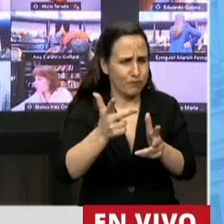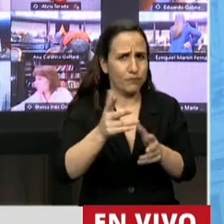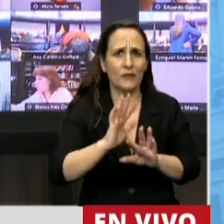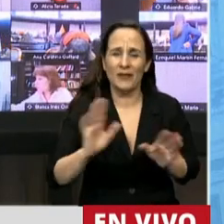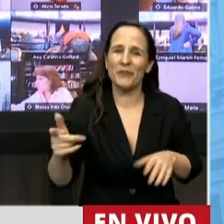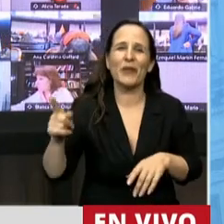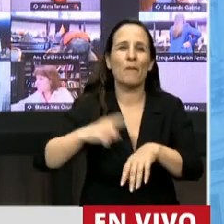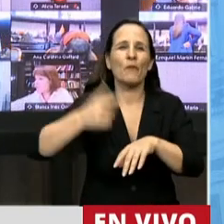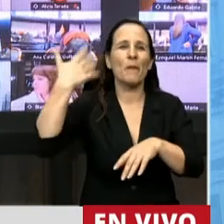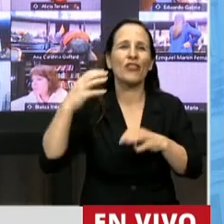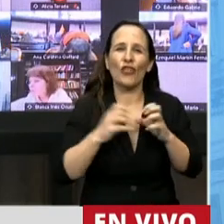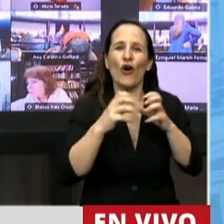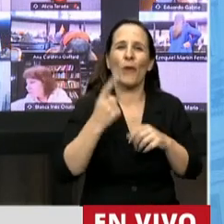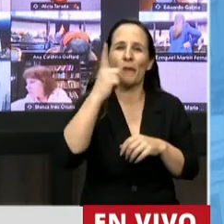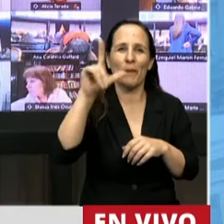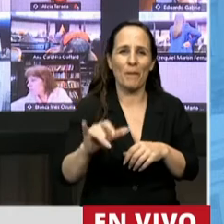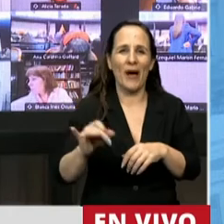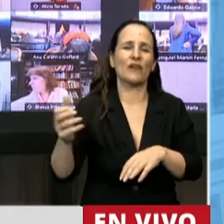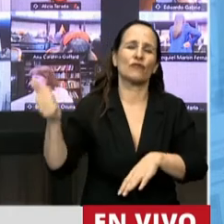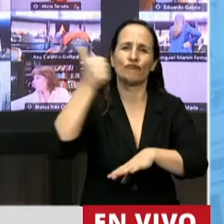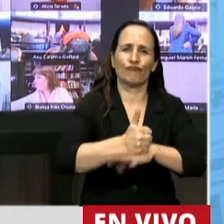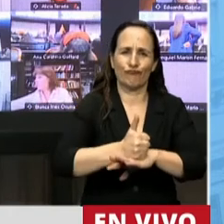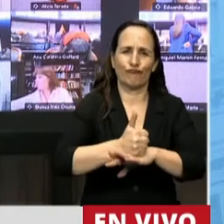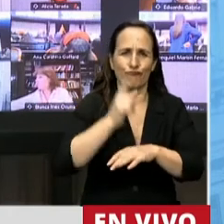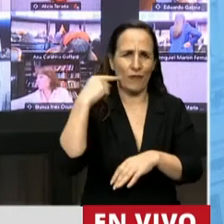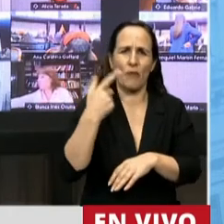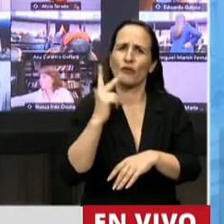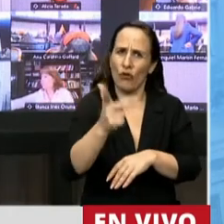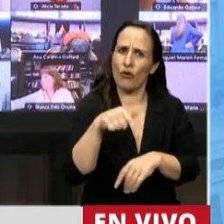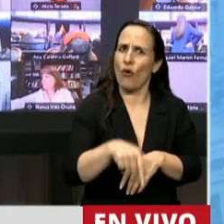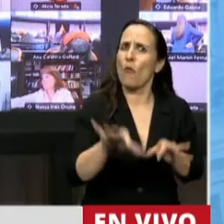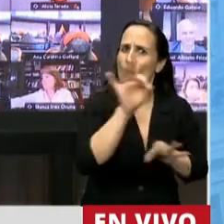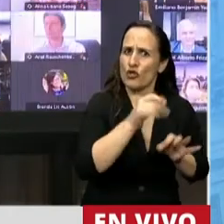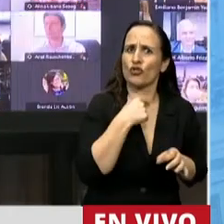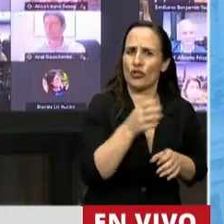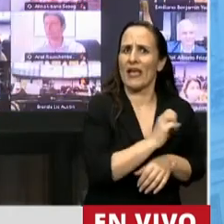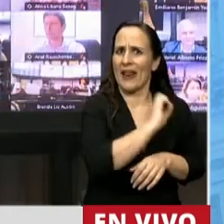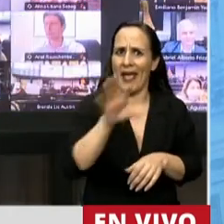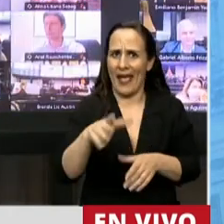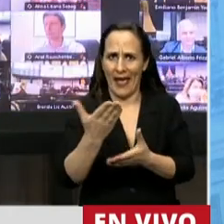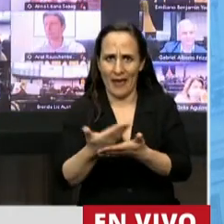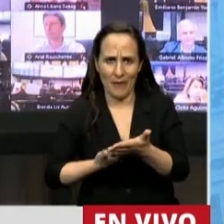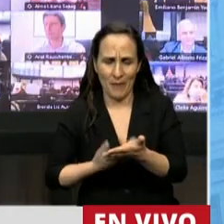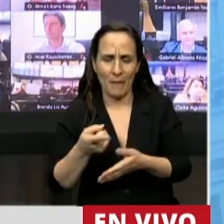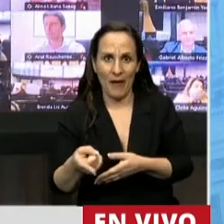la apertura de las sesiones ordinarias de este año, la voluntad política de enviar este proyecto, y hoy congruente a esto